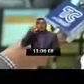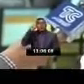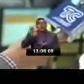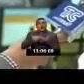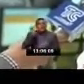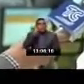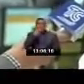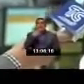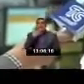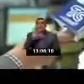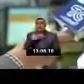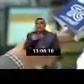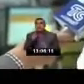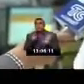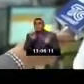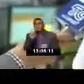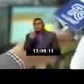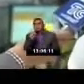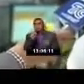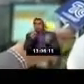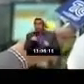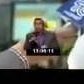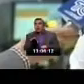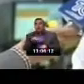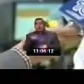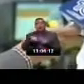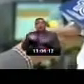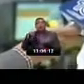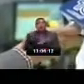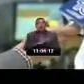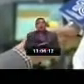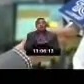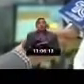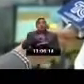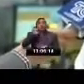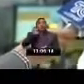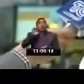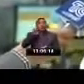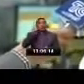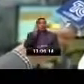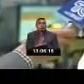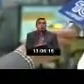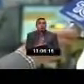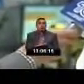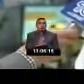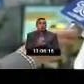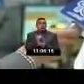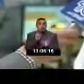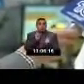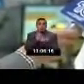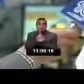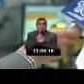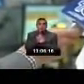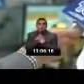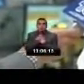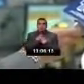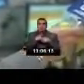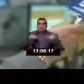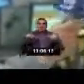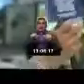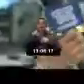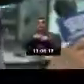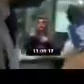medir la instrumentalización, pero las clases siguen suspendidas a nivel nacional, seguirán la vía presencial, seguirán siendo por